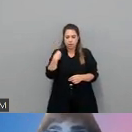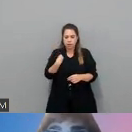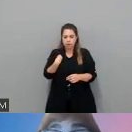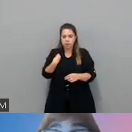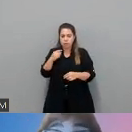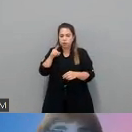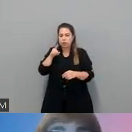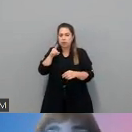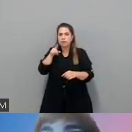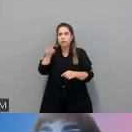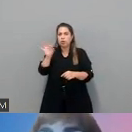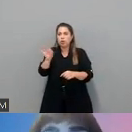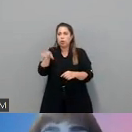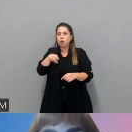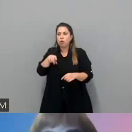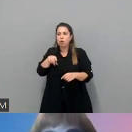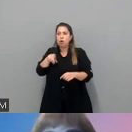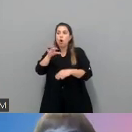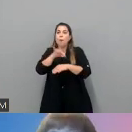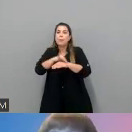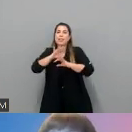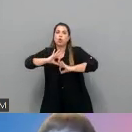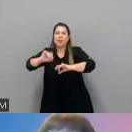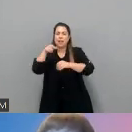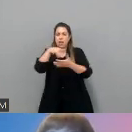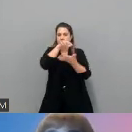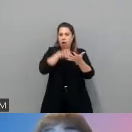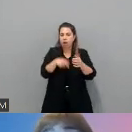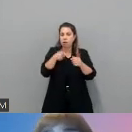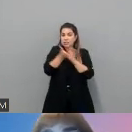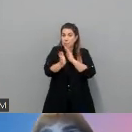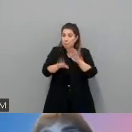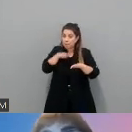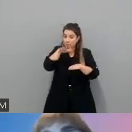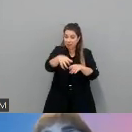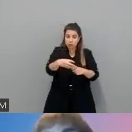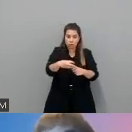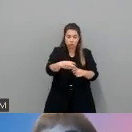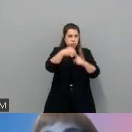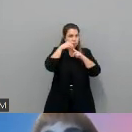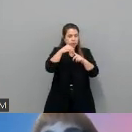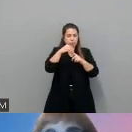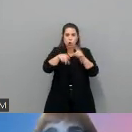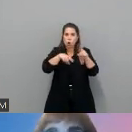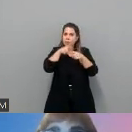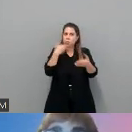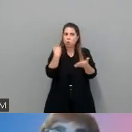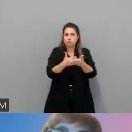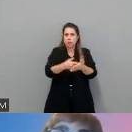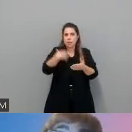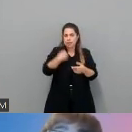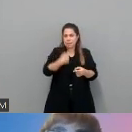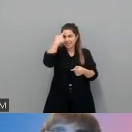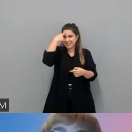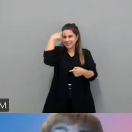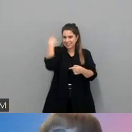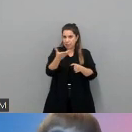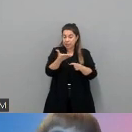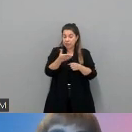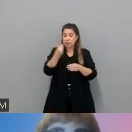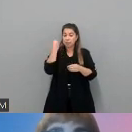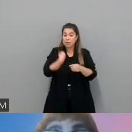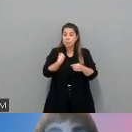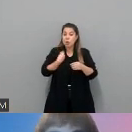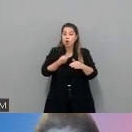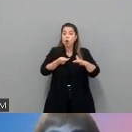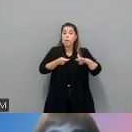caso, va a ser fundamental como requisito a complementar. Y lo tengo que tener presente desde el inicio, antes de plantearme incluso